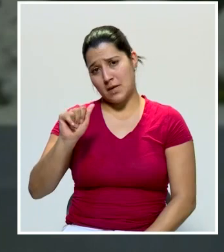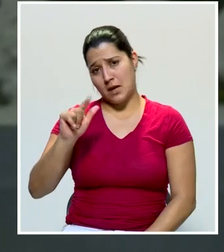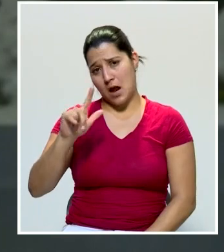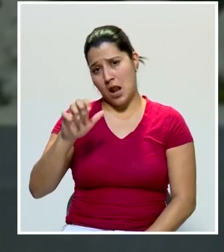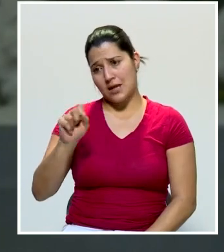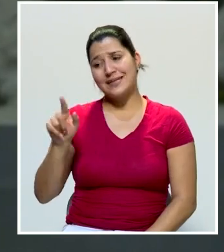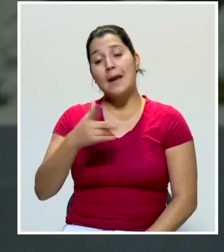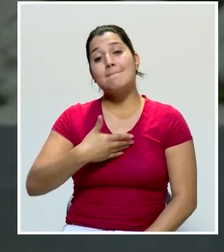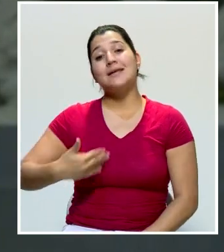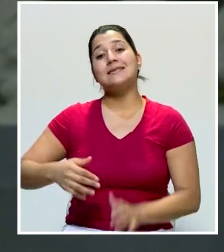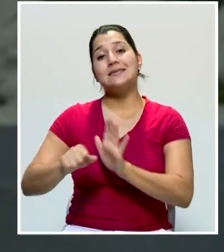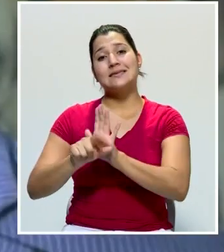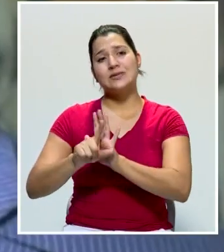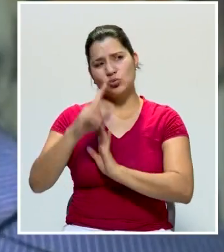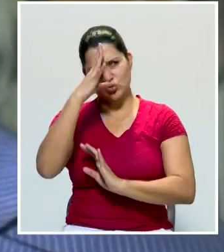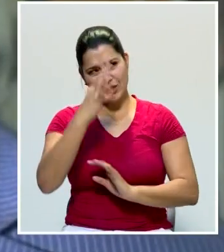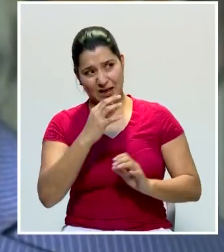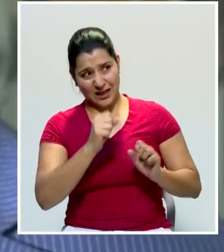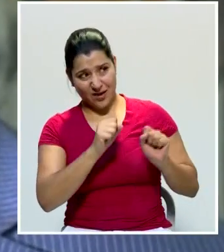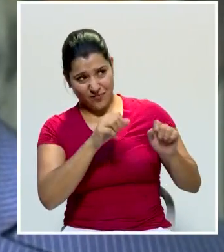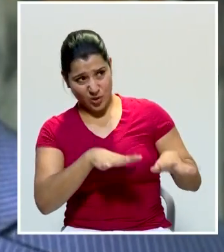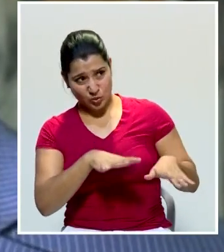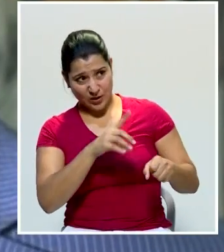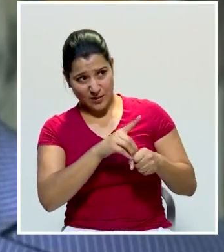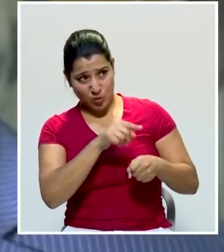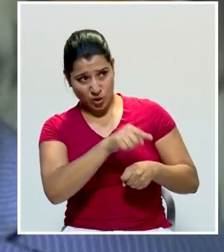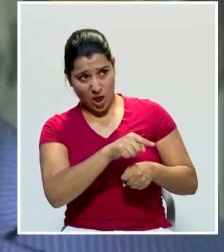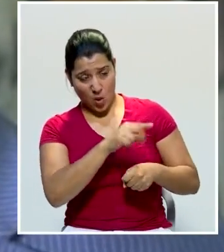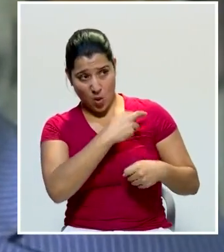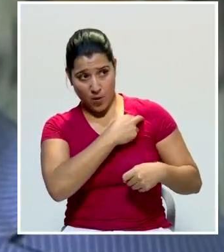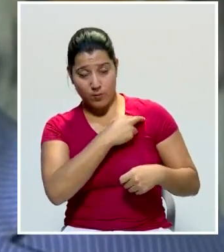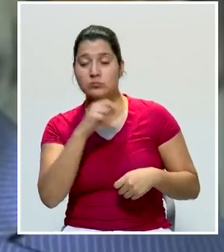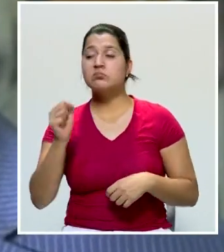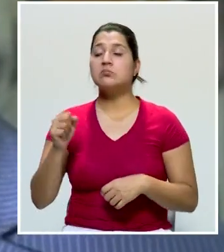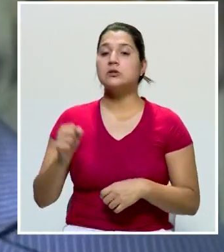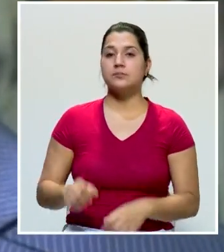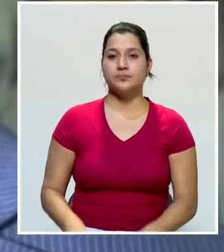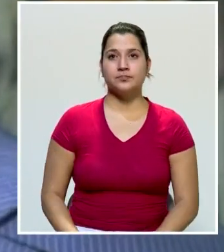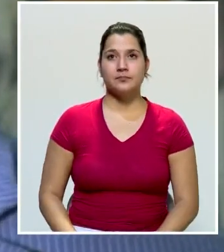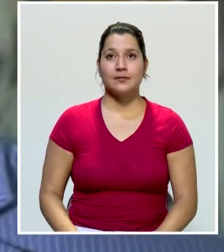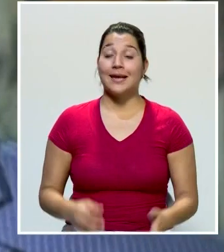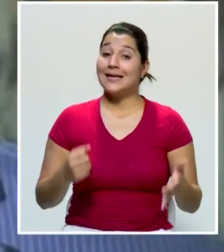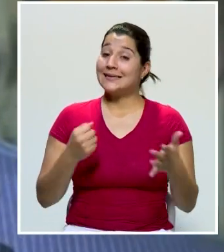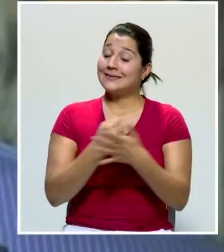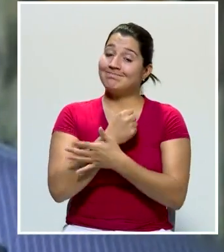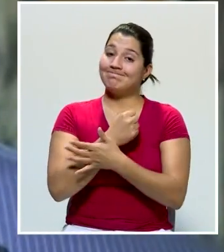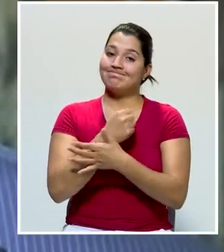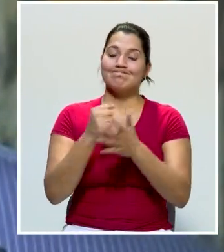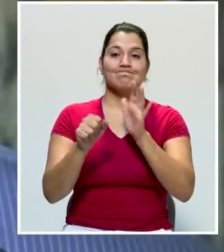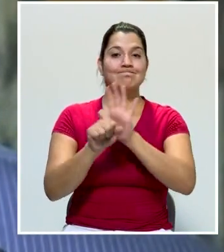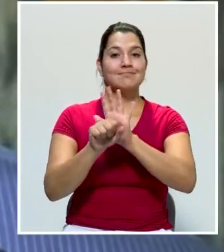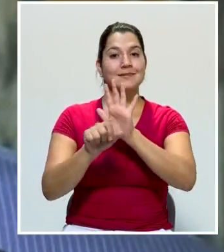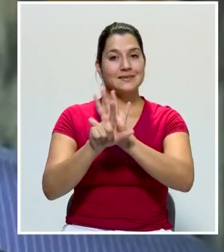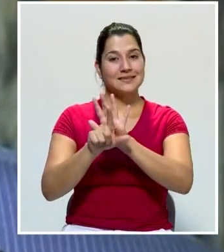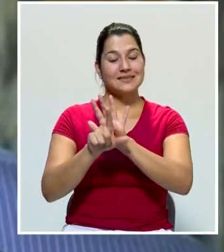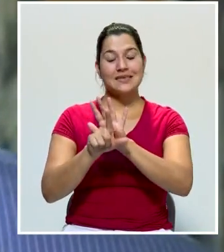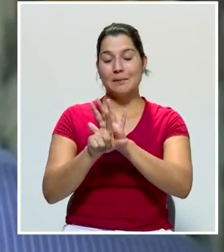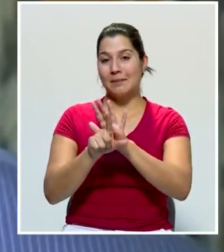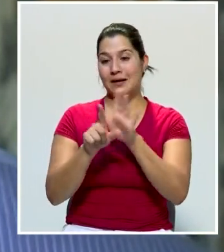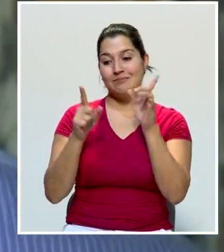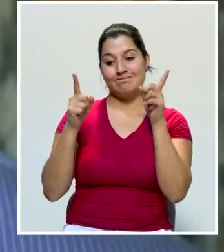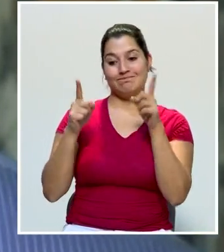David? Sí, creo que debo renunciar. Es lamentable que la Asamblea Legislativa se